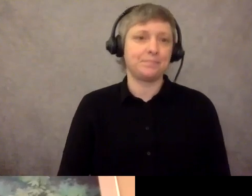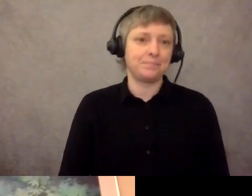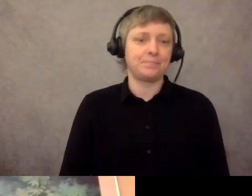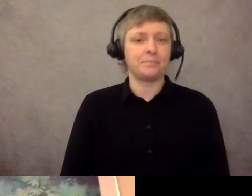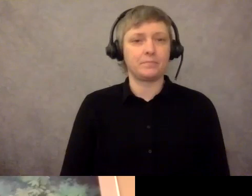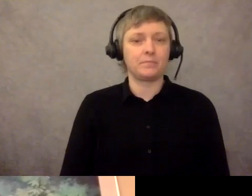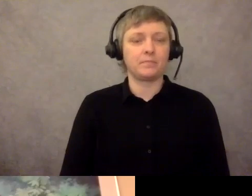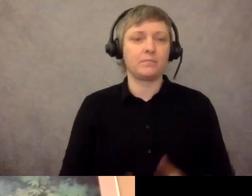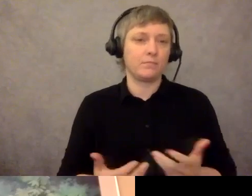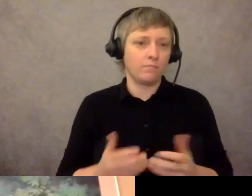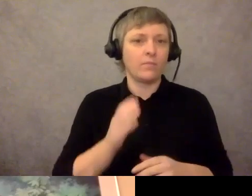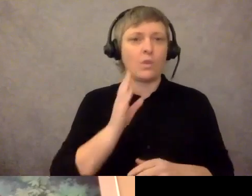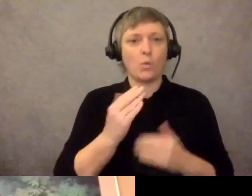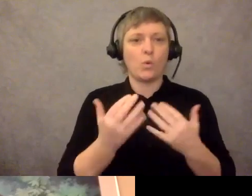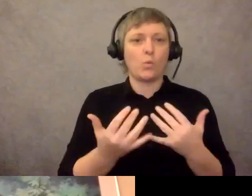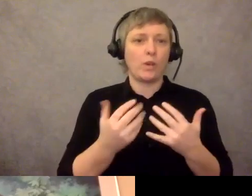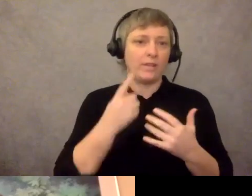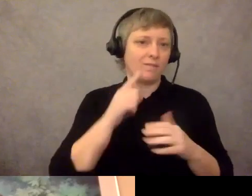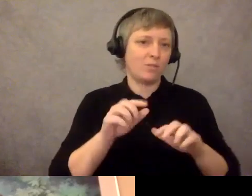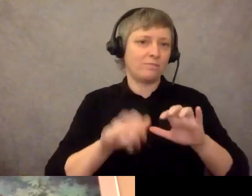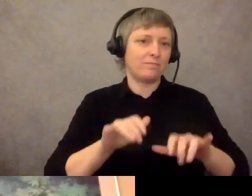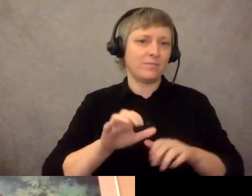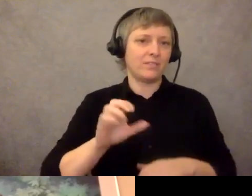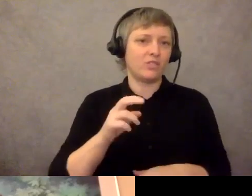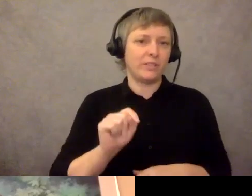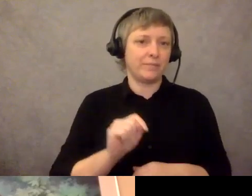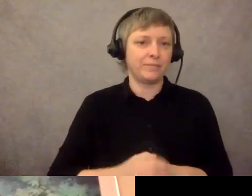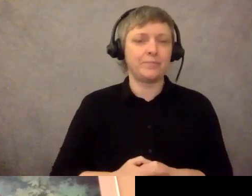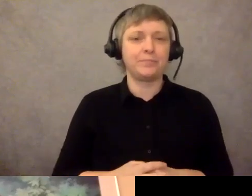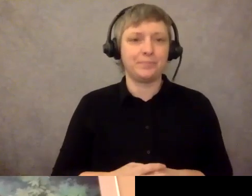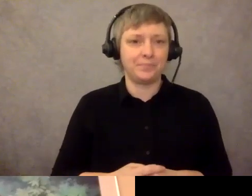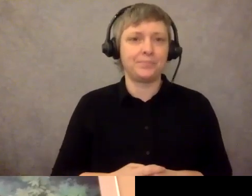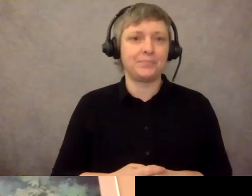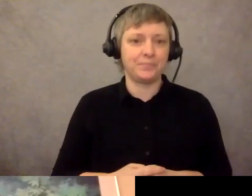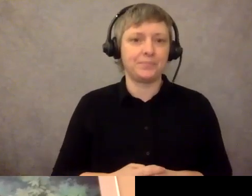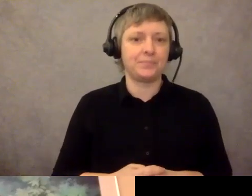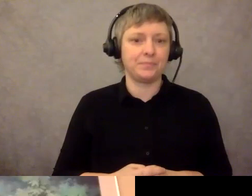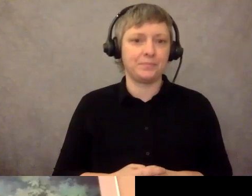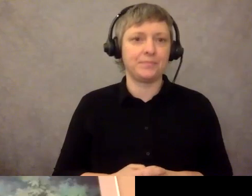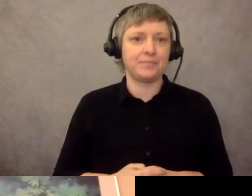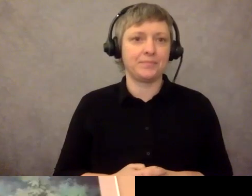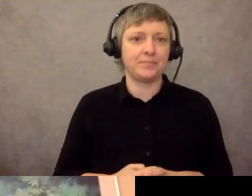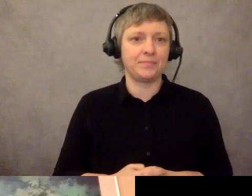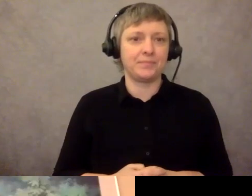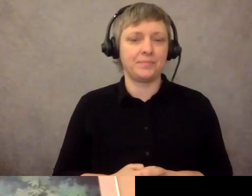Ok, vamos a esperar por esa pregunta que pueda venir por medio del chat.